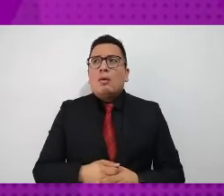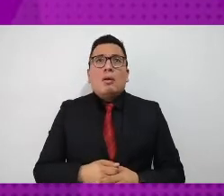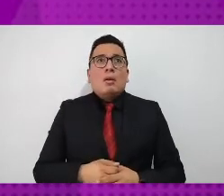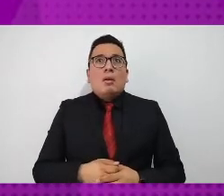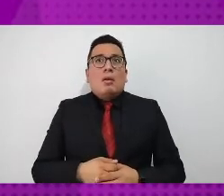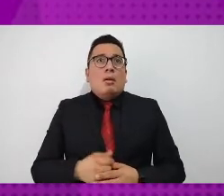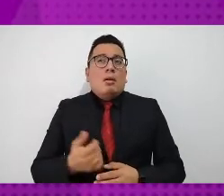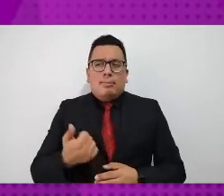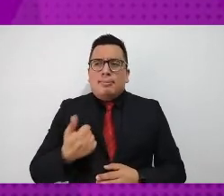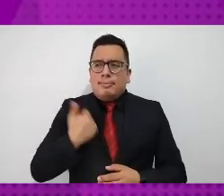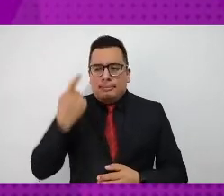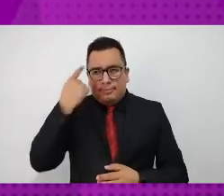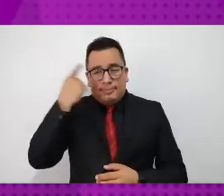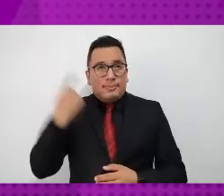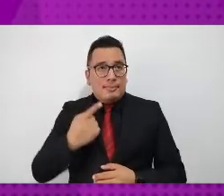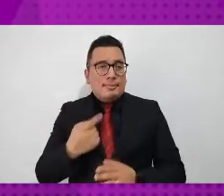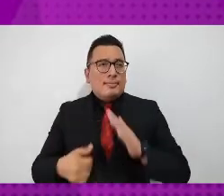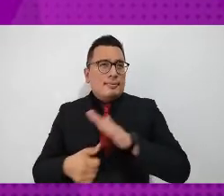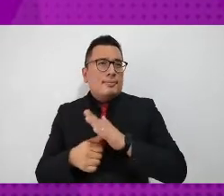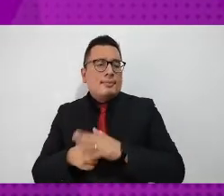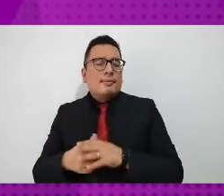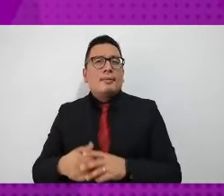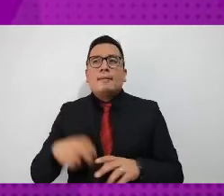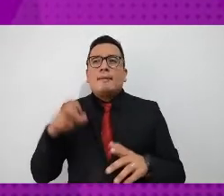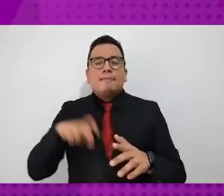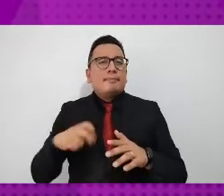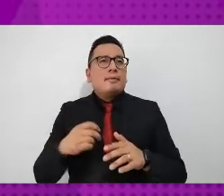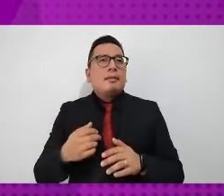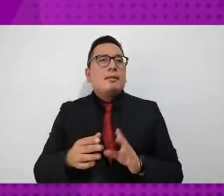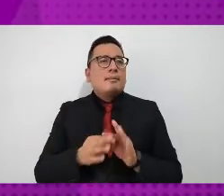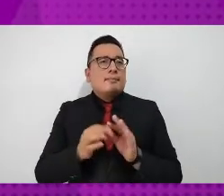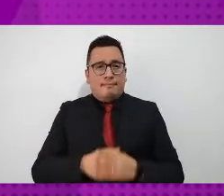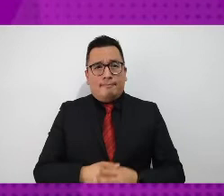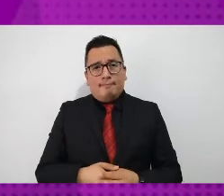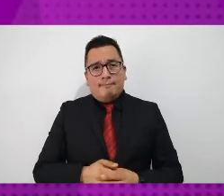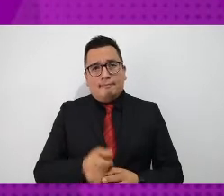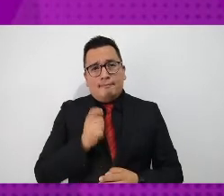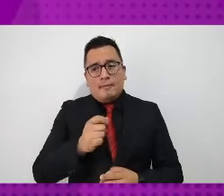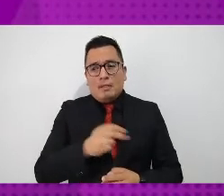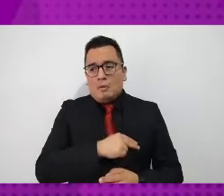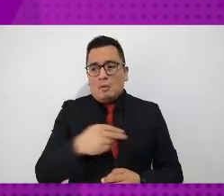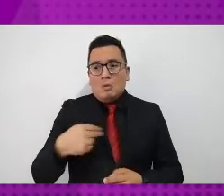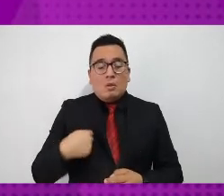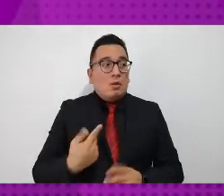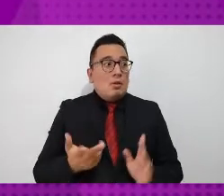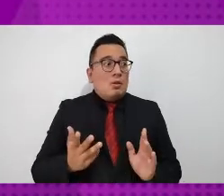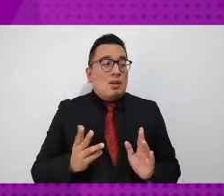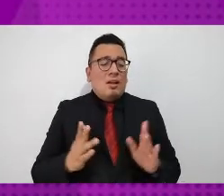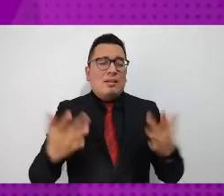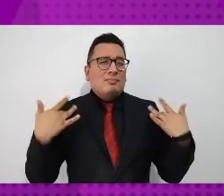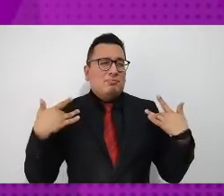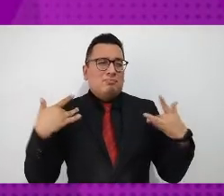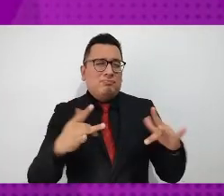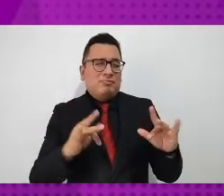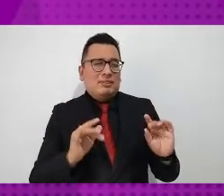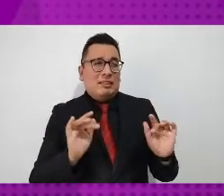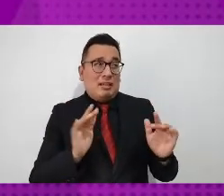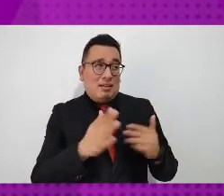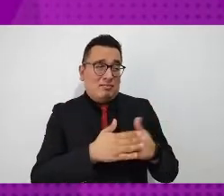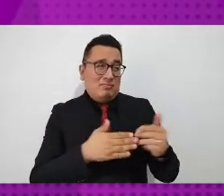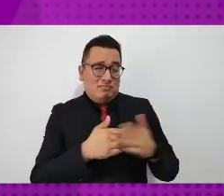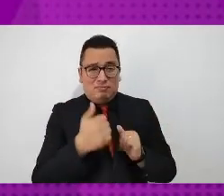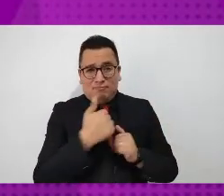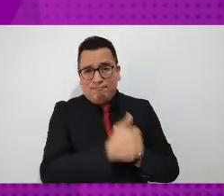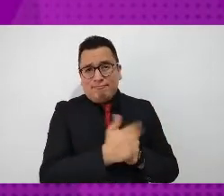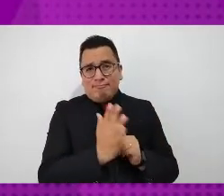y es importante que no dejen pasar la portada siempre lo he dicho no dejemos en otras manos la oportunidad de poder